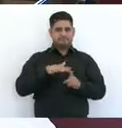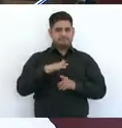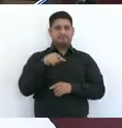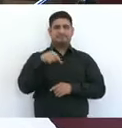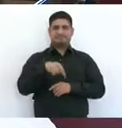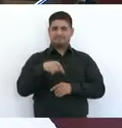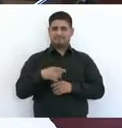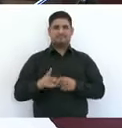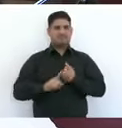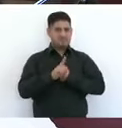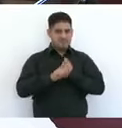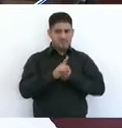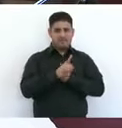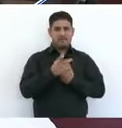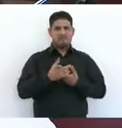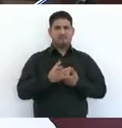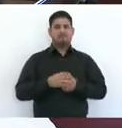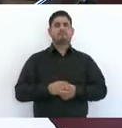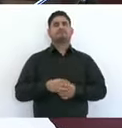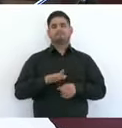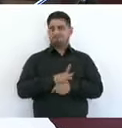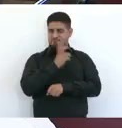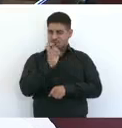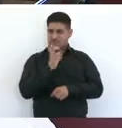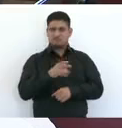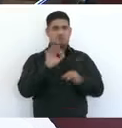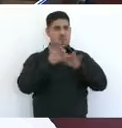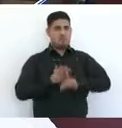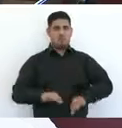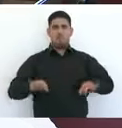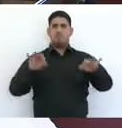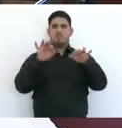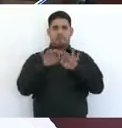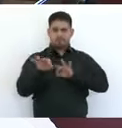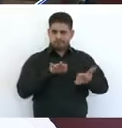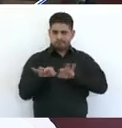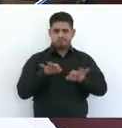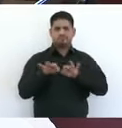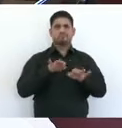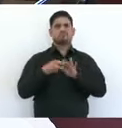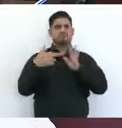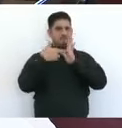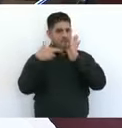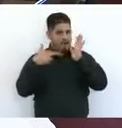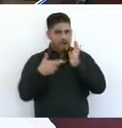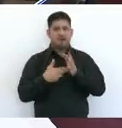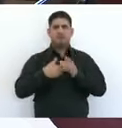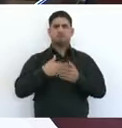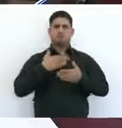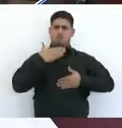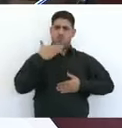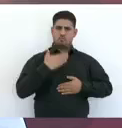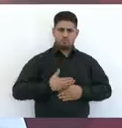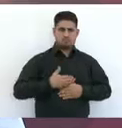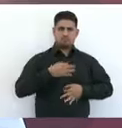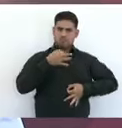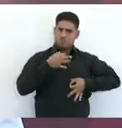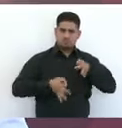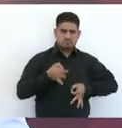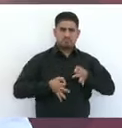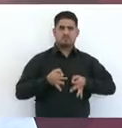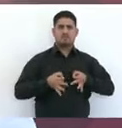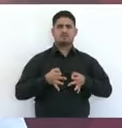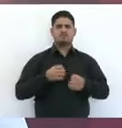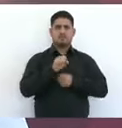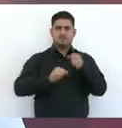delincuencia. Por ello, resulta prioritario trabajar en medidas de justicia social. El objetivo es crear